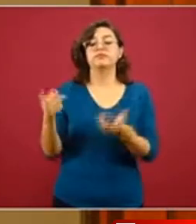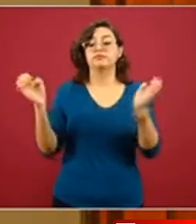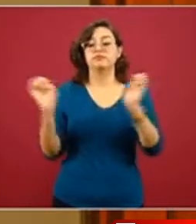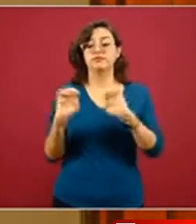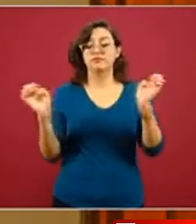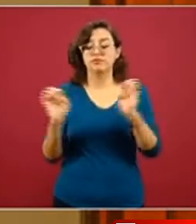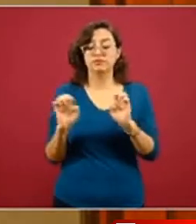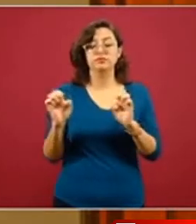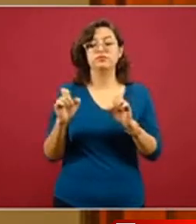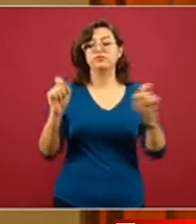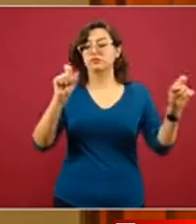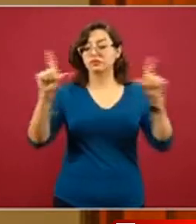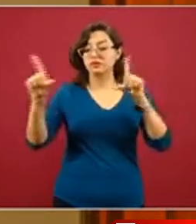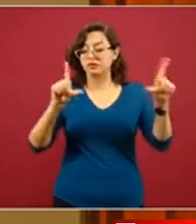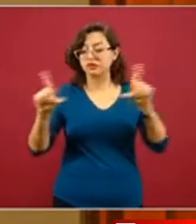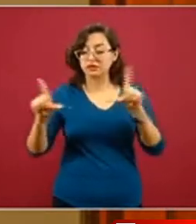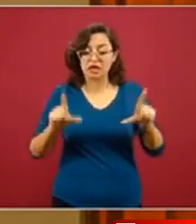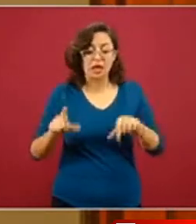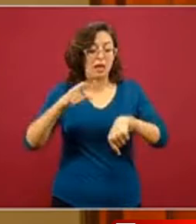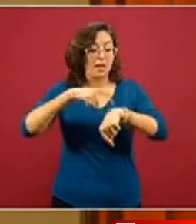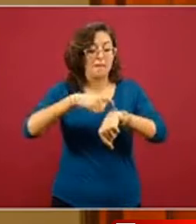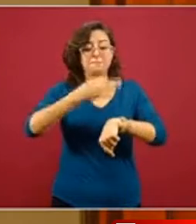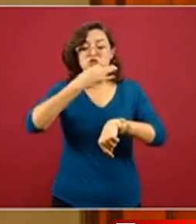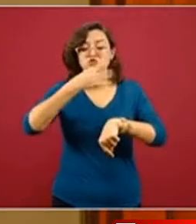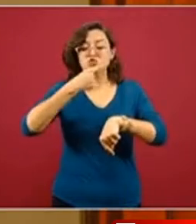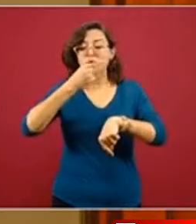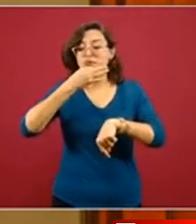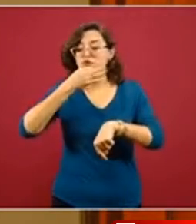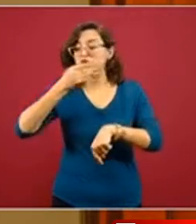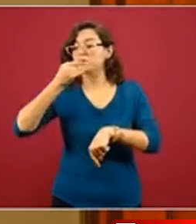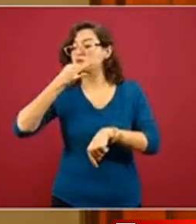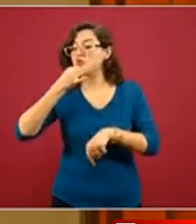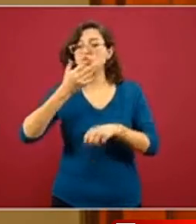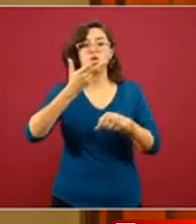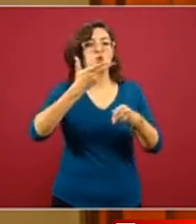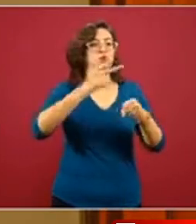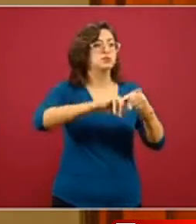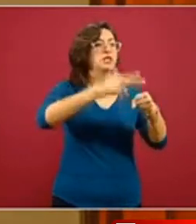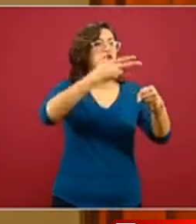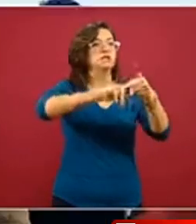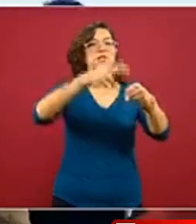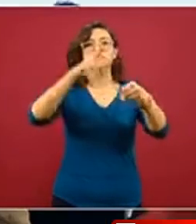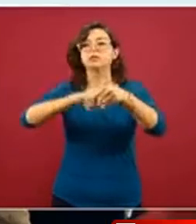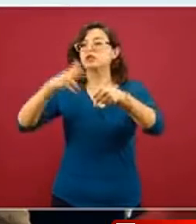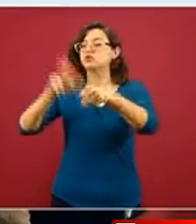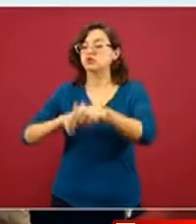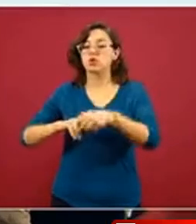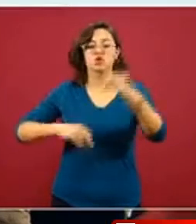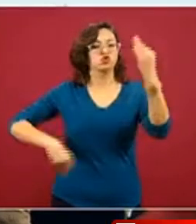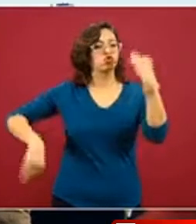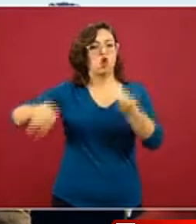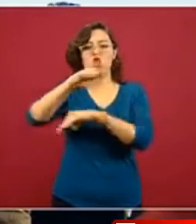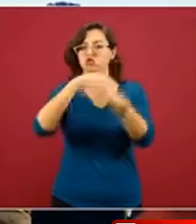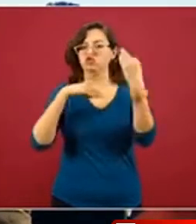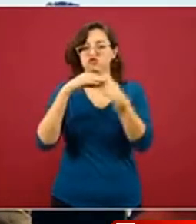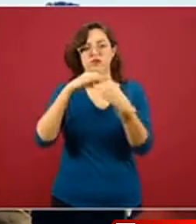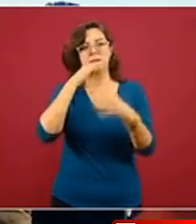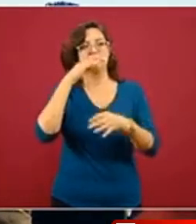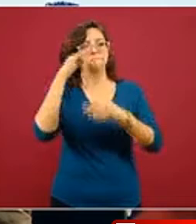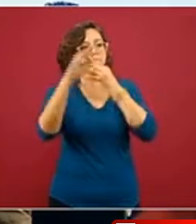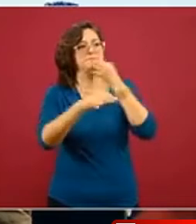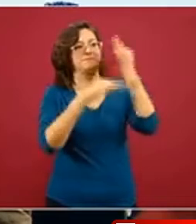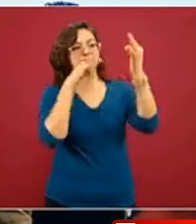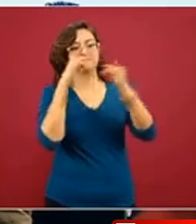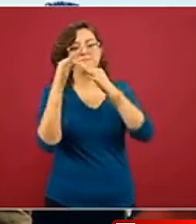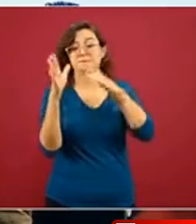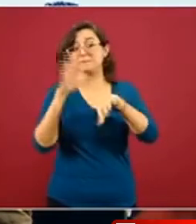fueron viendo cómo minuto a minuto se iban reportando todas las unidades, en especial los de esta región, pero